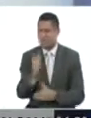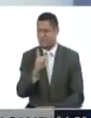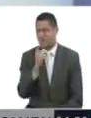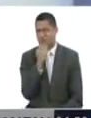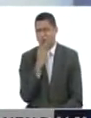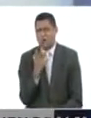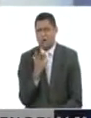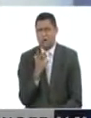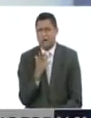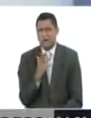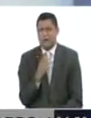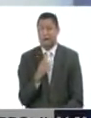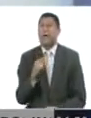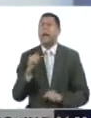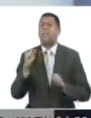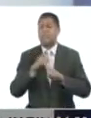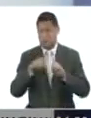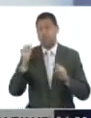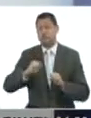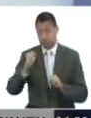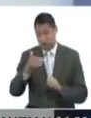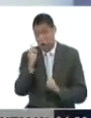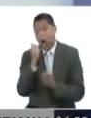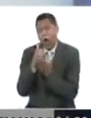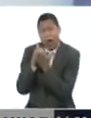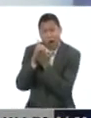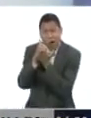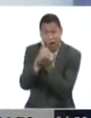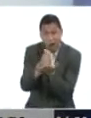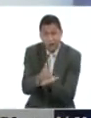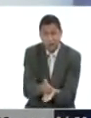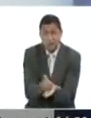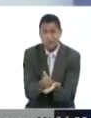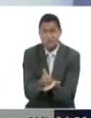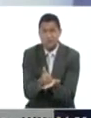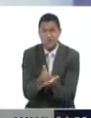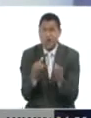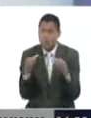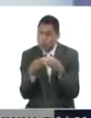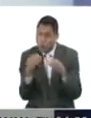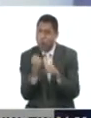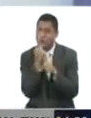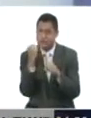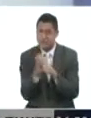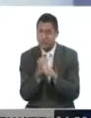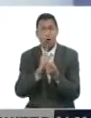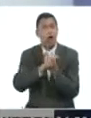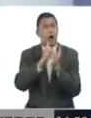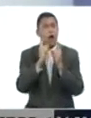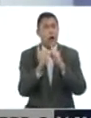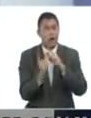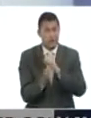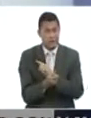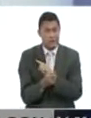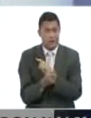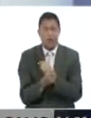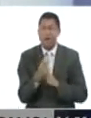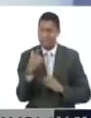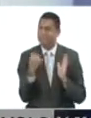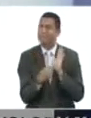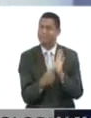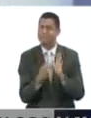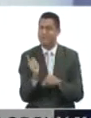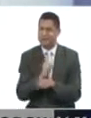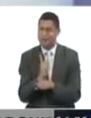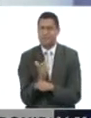favorable. El niño que sí tiene su abordaje, sobre todo con este equipo de trabajo, los cambios son bastante evidentes y